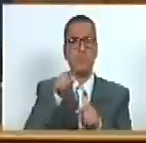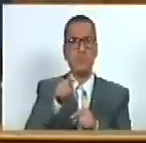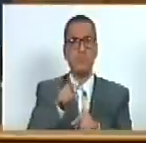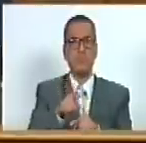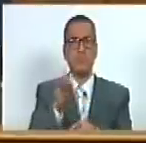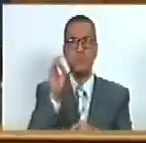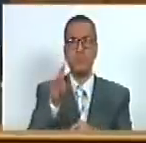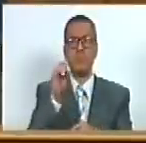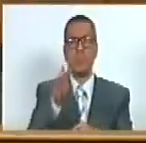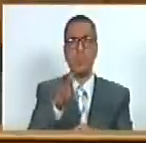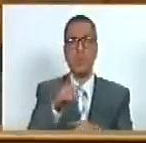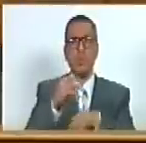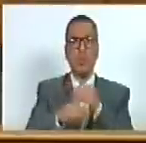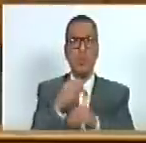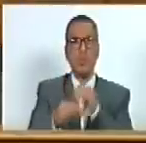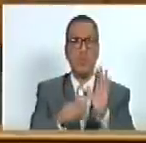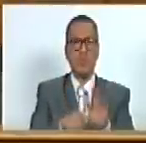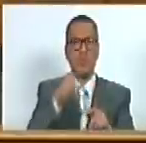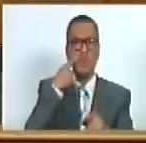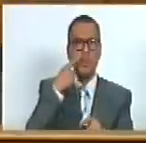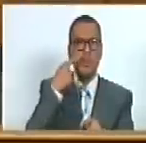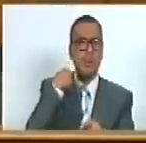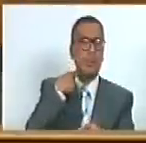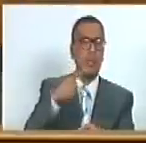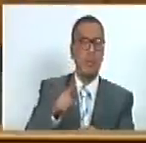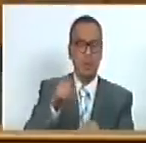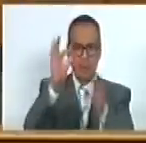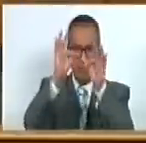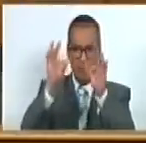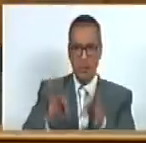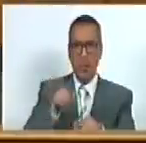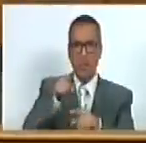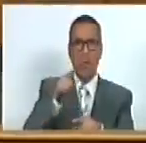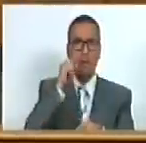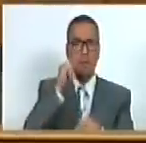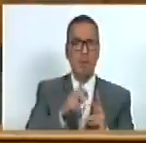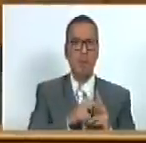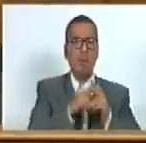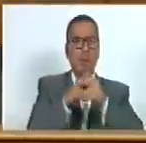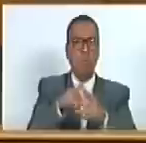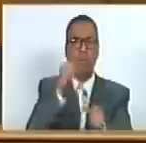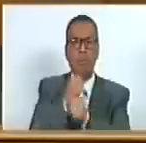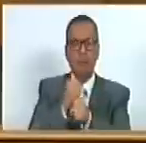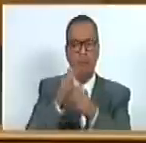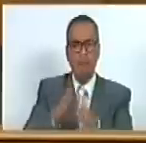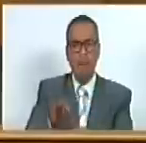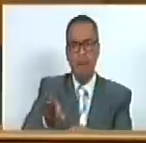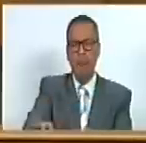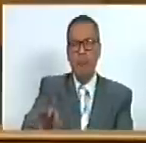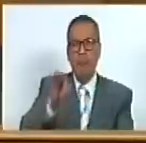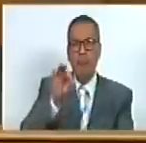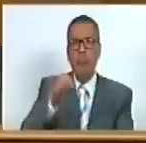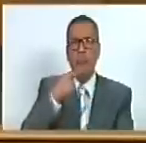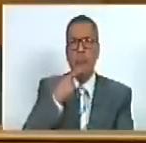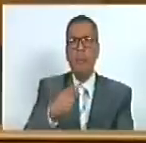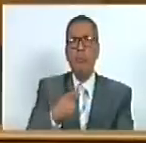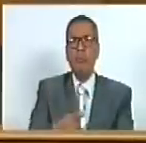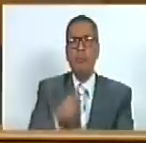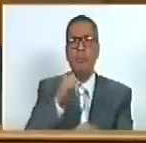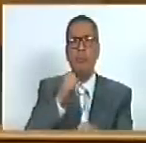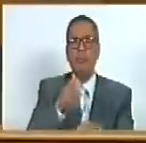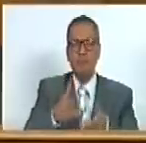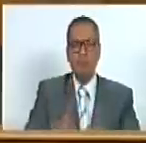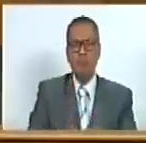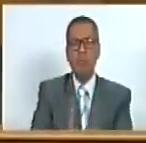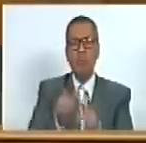el doloroso acto que es a perderlo físicamente, escoge a un hombre de la clase obrera, hijo de la clase